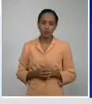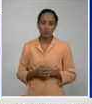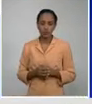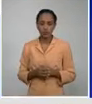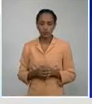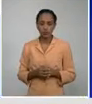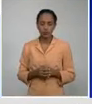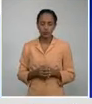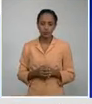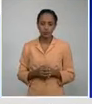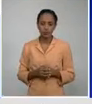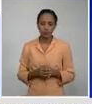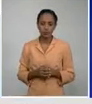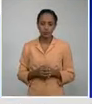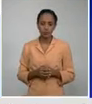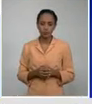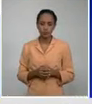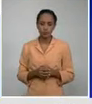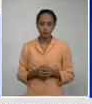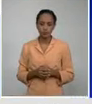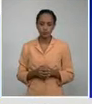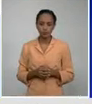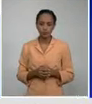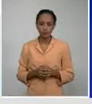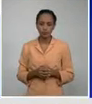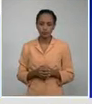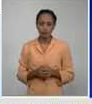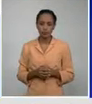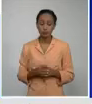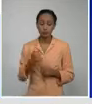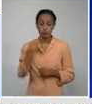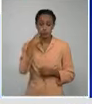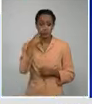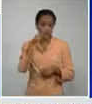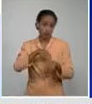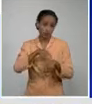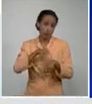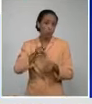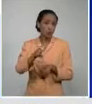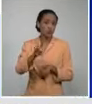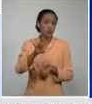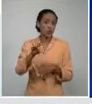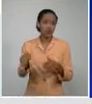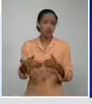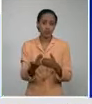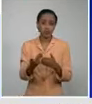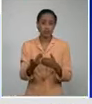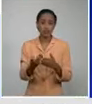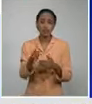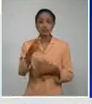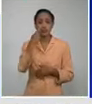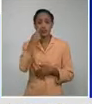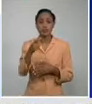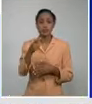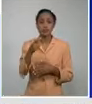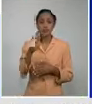confirmados por 100.000 habitantes en los últimos 15 días. Y la curva de Cuba lo dice